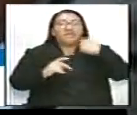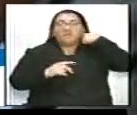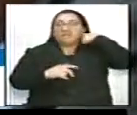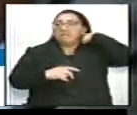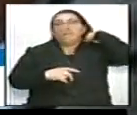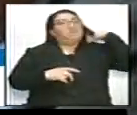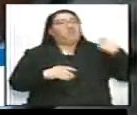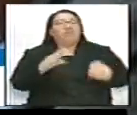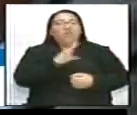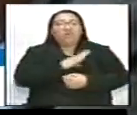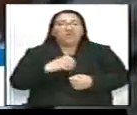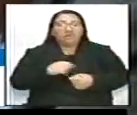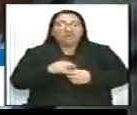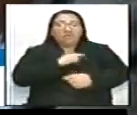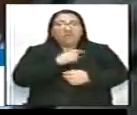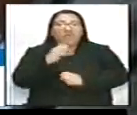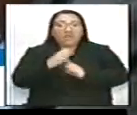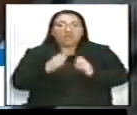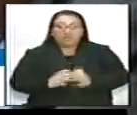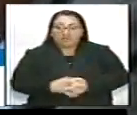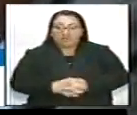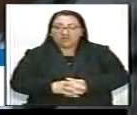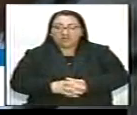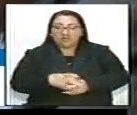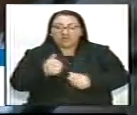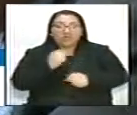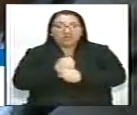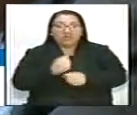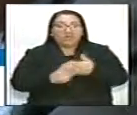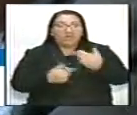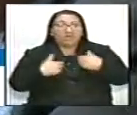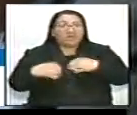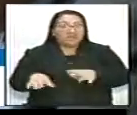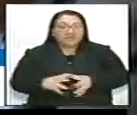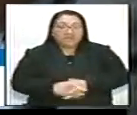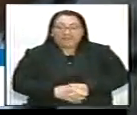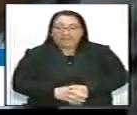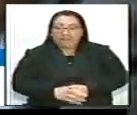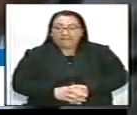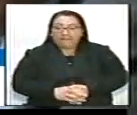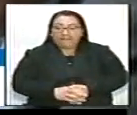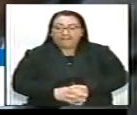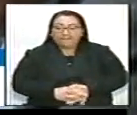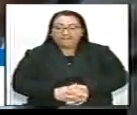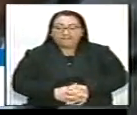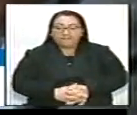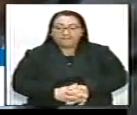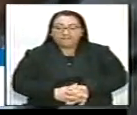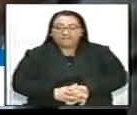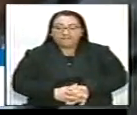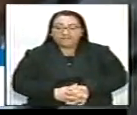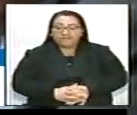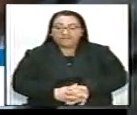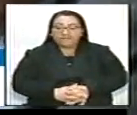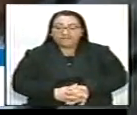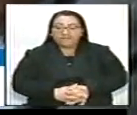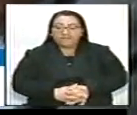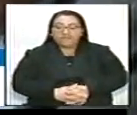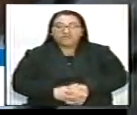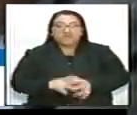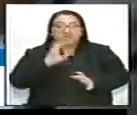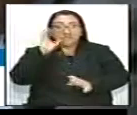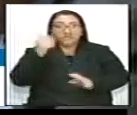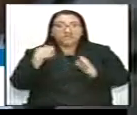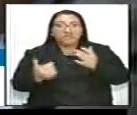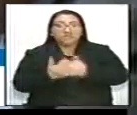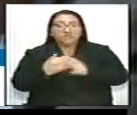gobierno, desde la perspectiva del Poder Ejecutivo, cuál va a ser el enfoque que va a tener. Creo que la nueva ley de minería,